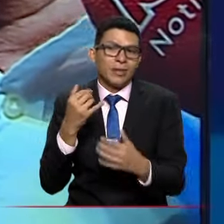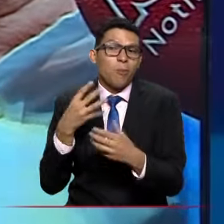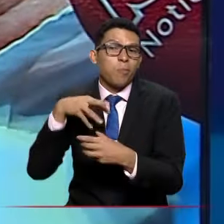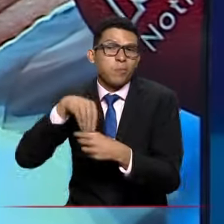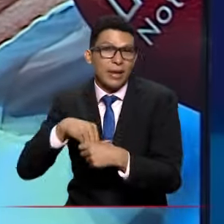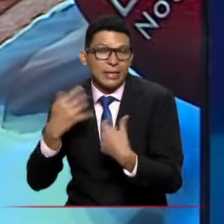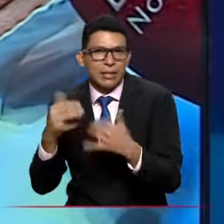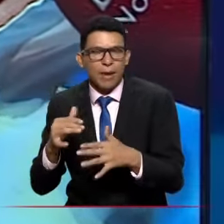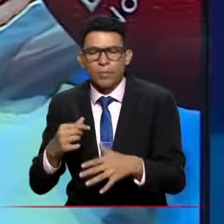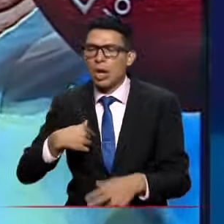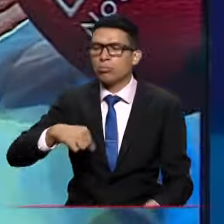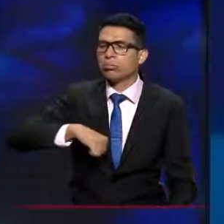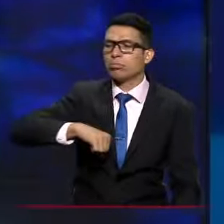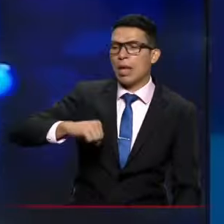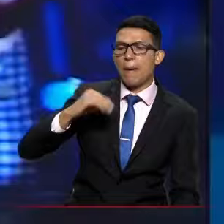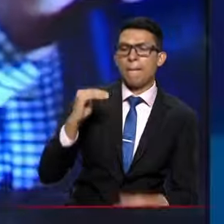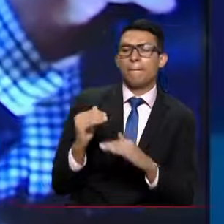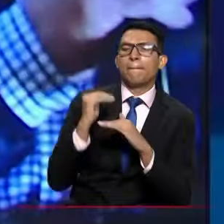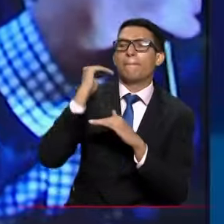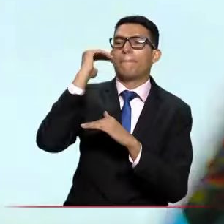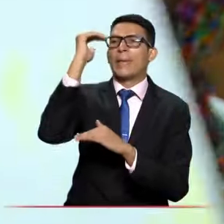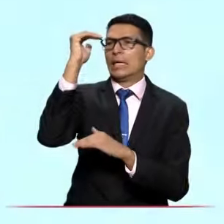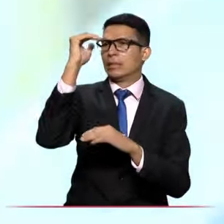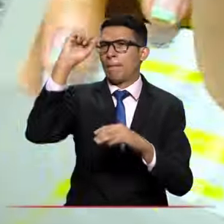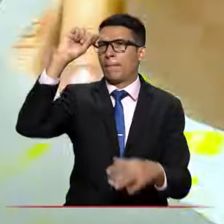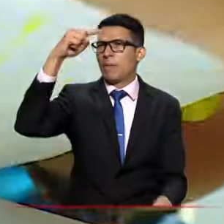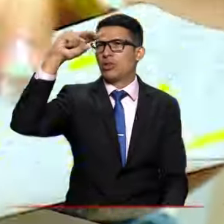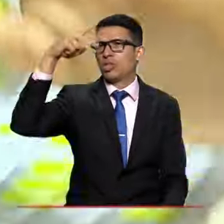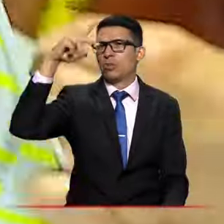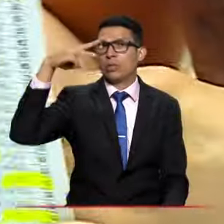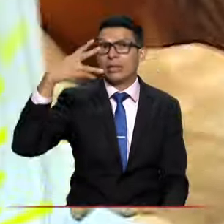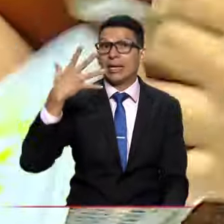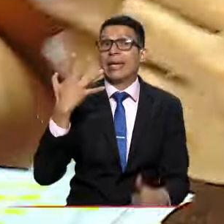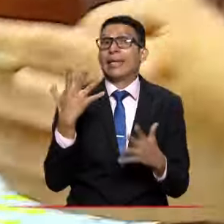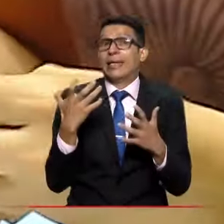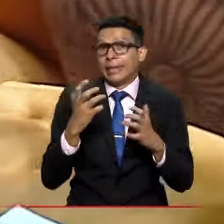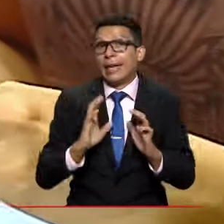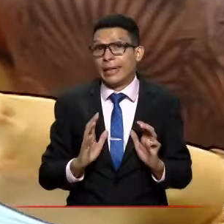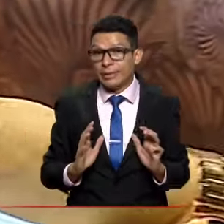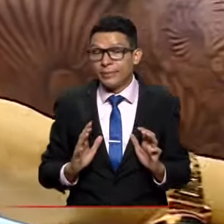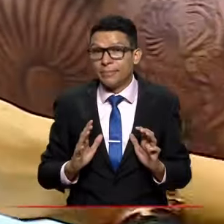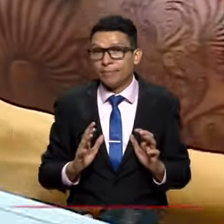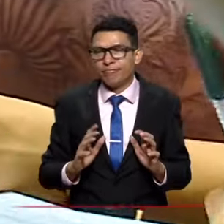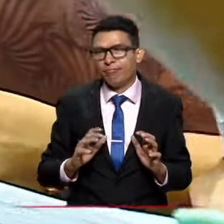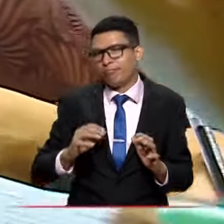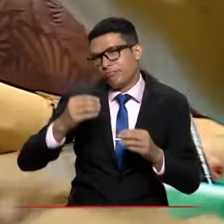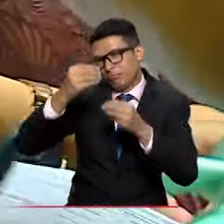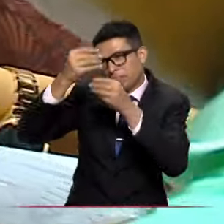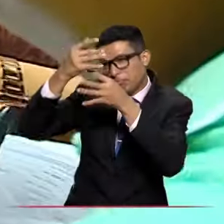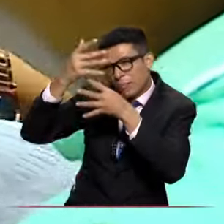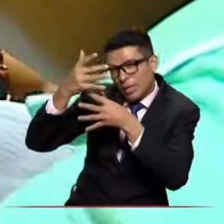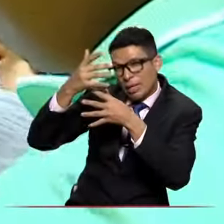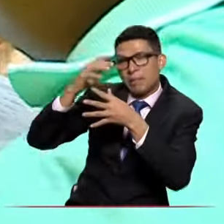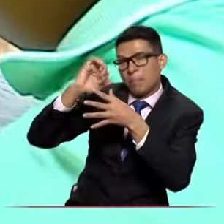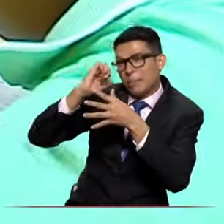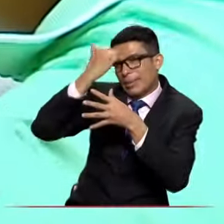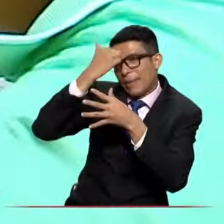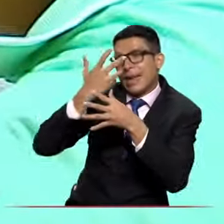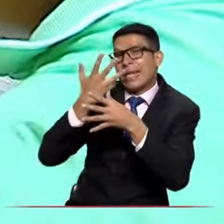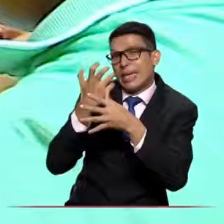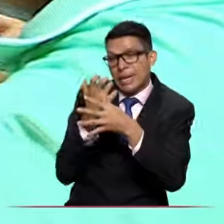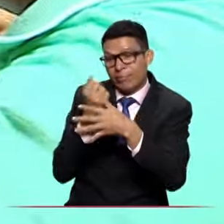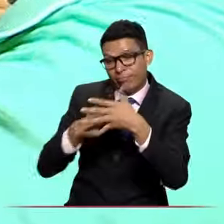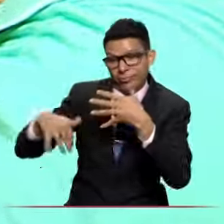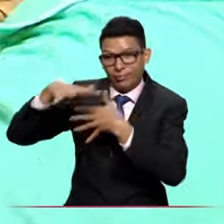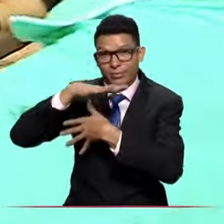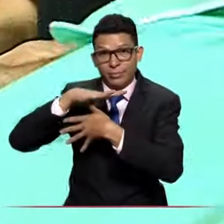se sentirán con derecho a estar en las posiciones elegibles, es decir, en los primeros renglones de la lista.